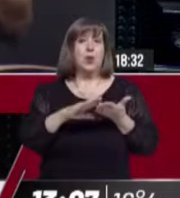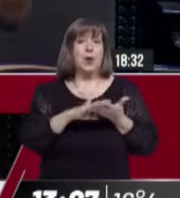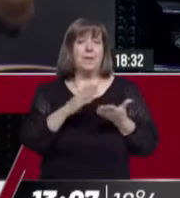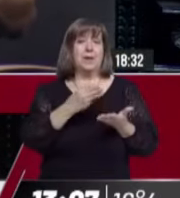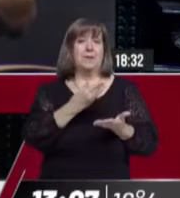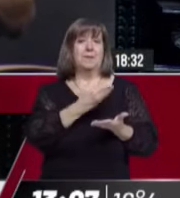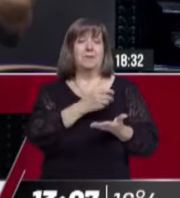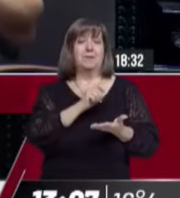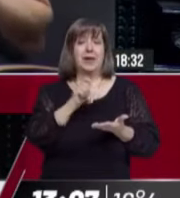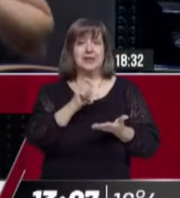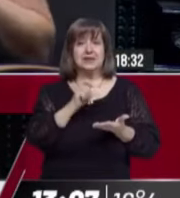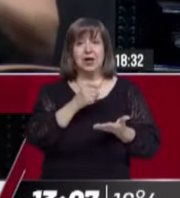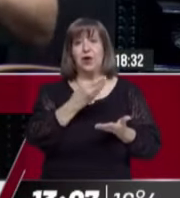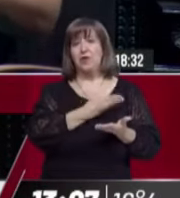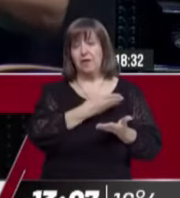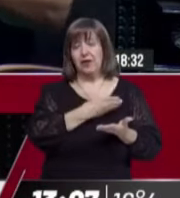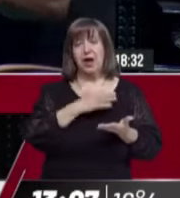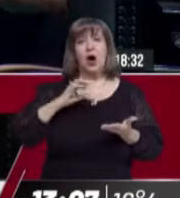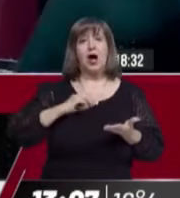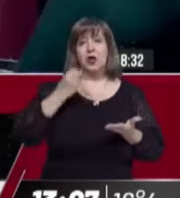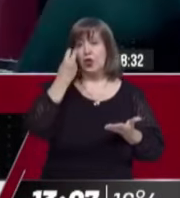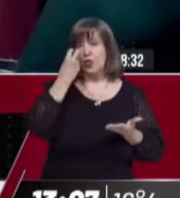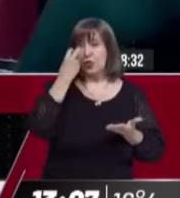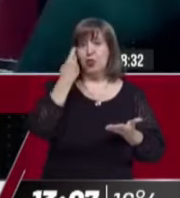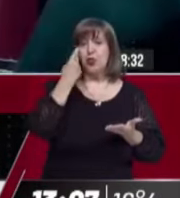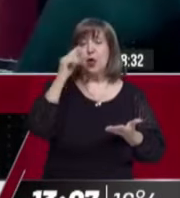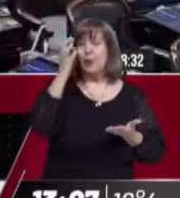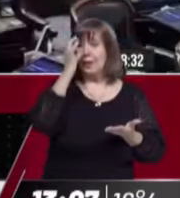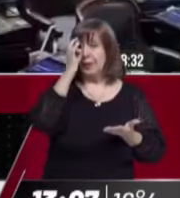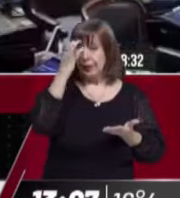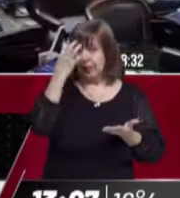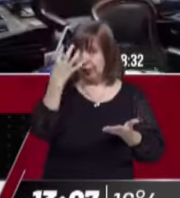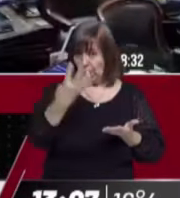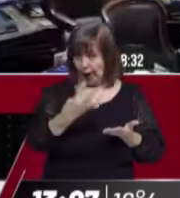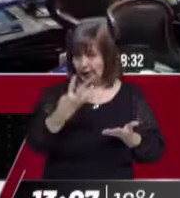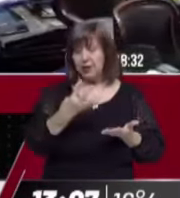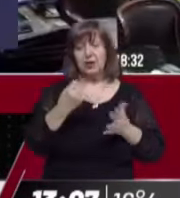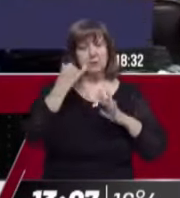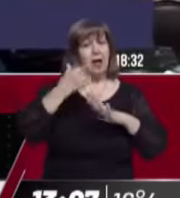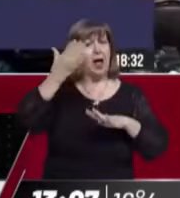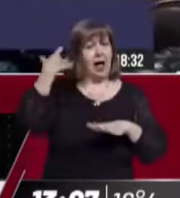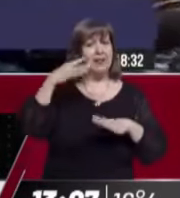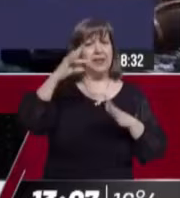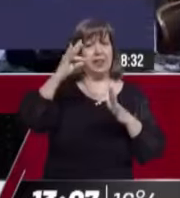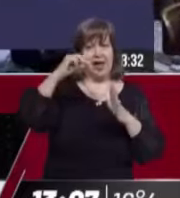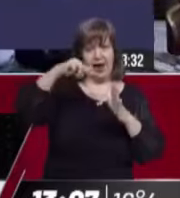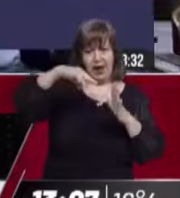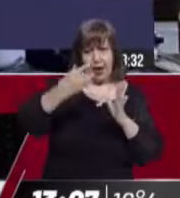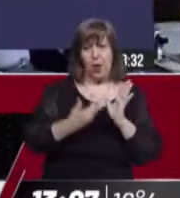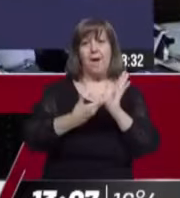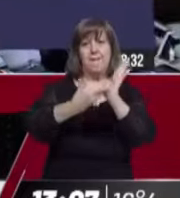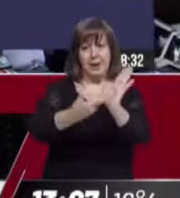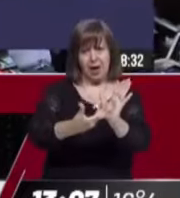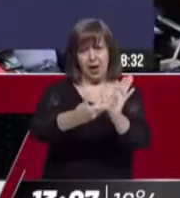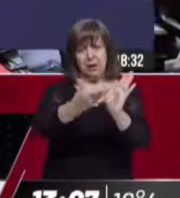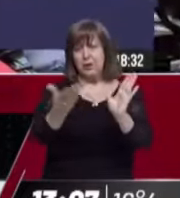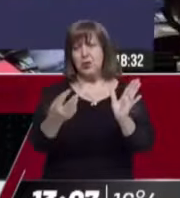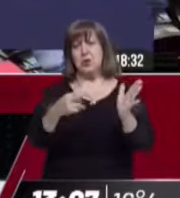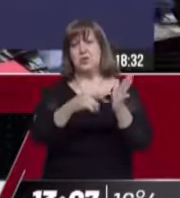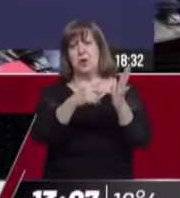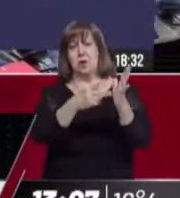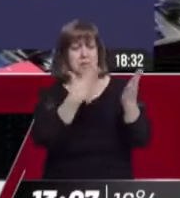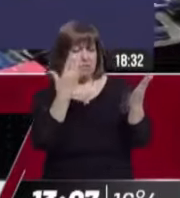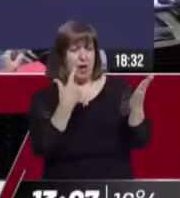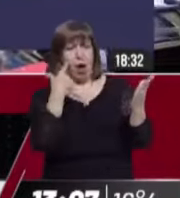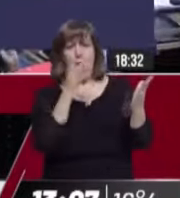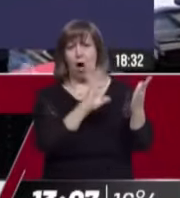febrero del 2024, cuando mandaron la ley ómnibus, no querían hacer concesiones y todo terminó bastante mal. Bueno, ahora han hecho un montón de concesiones. Por ejemplo,